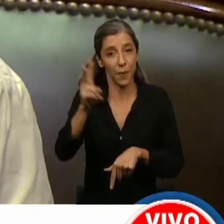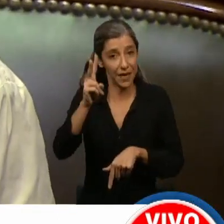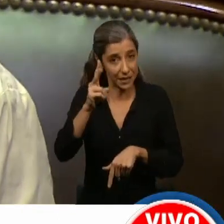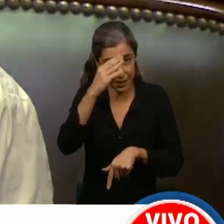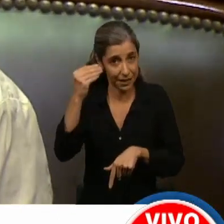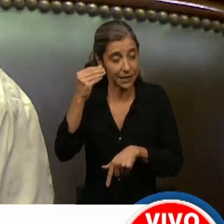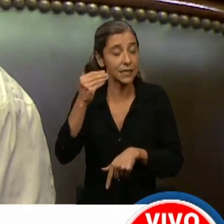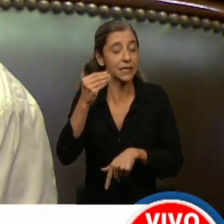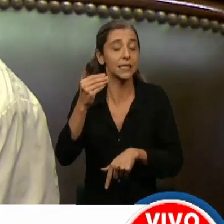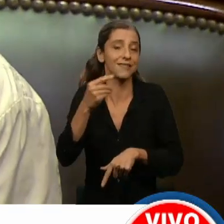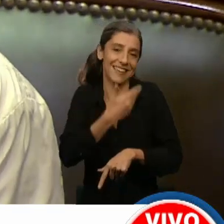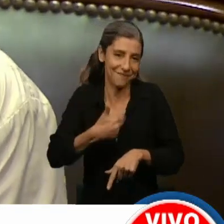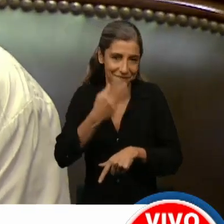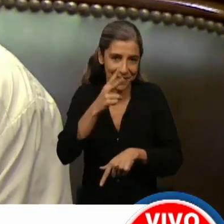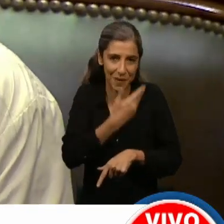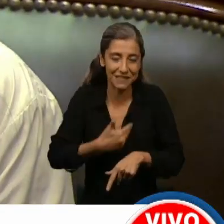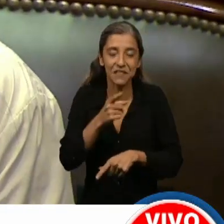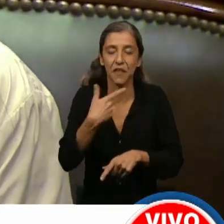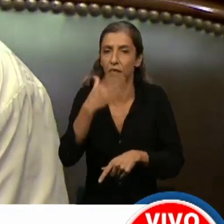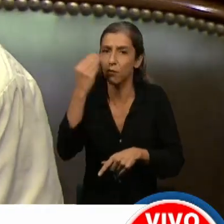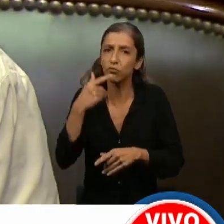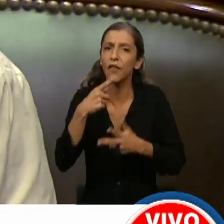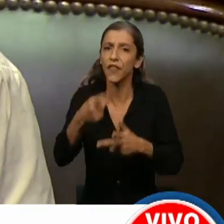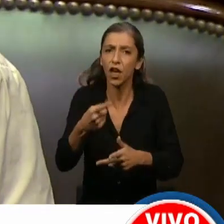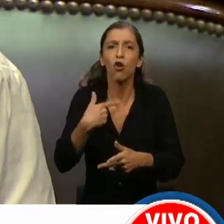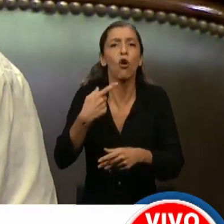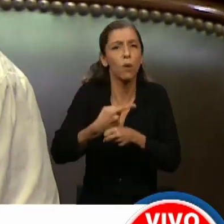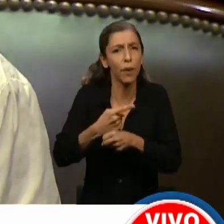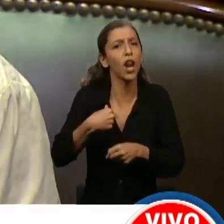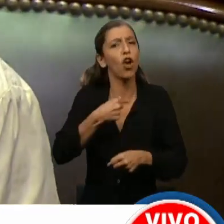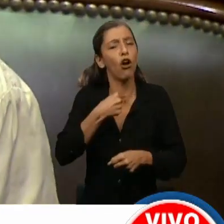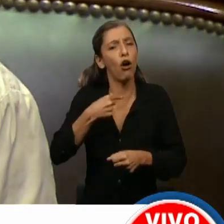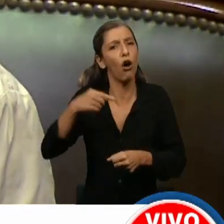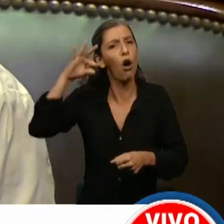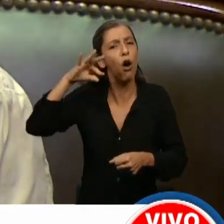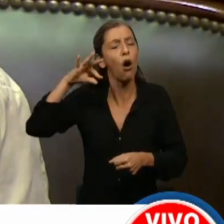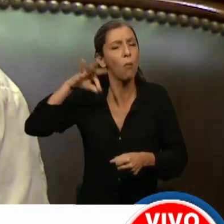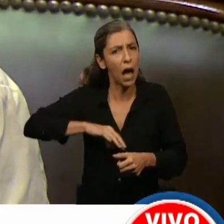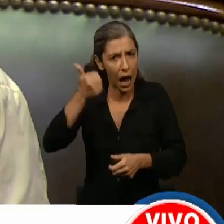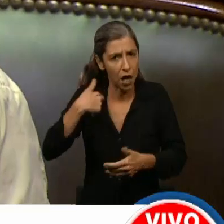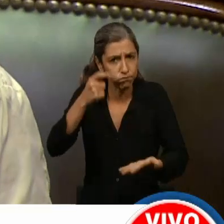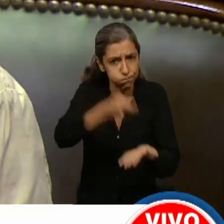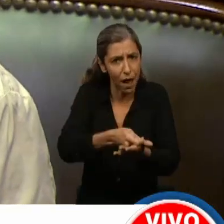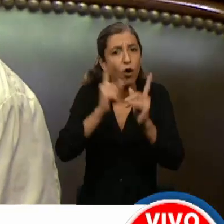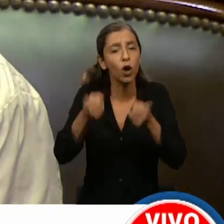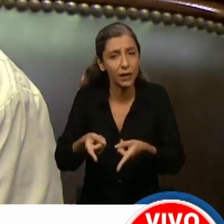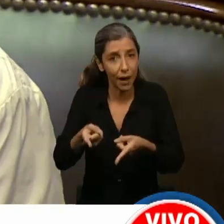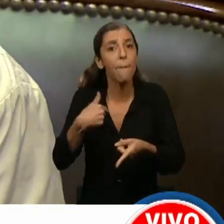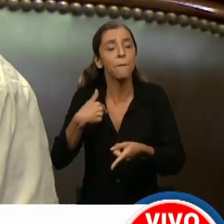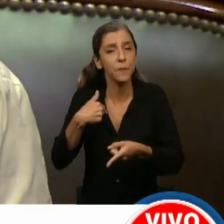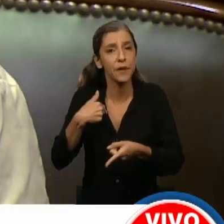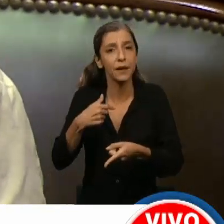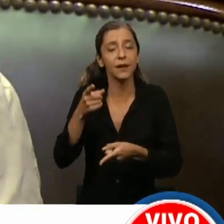celebro. El primer gesto fue decir quiero pagar impuesto a las ganancias, el segundo gesto fue voy a renunciar a cobrar